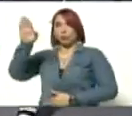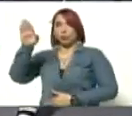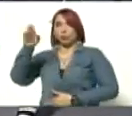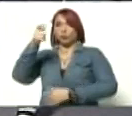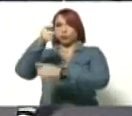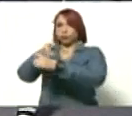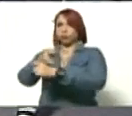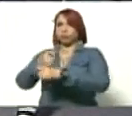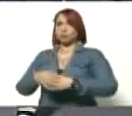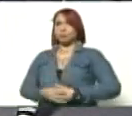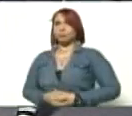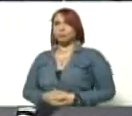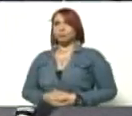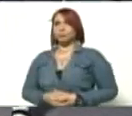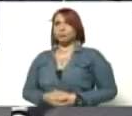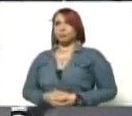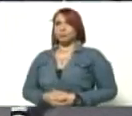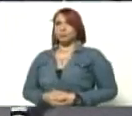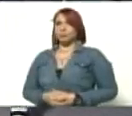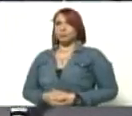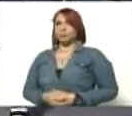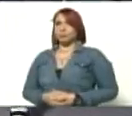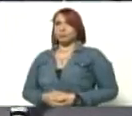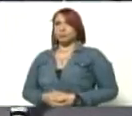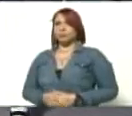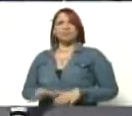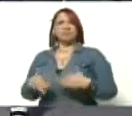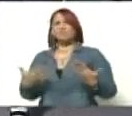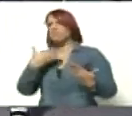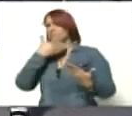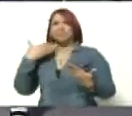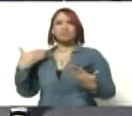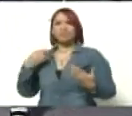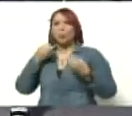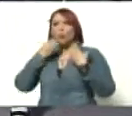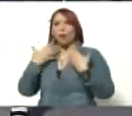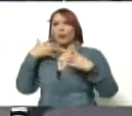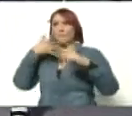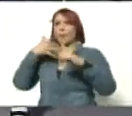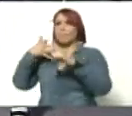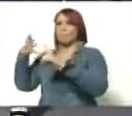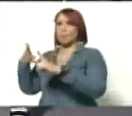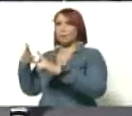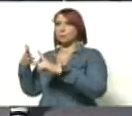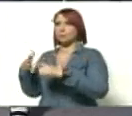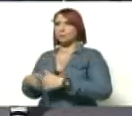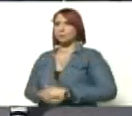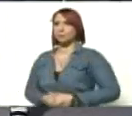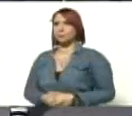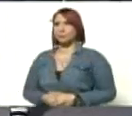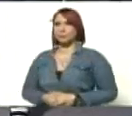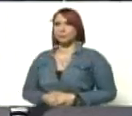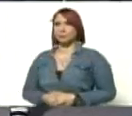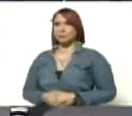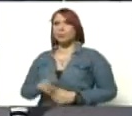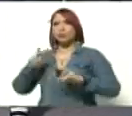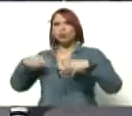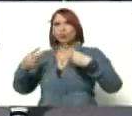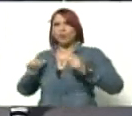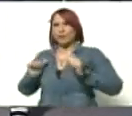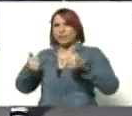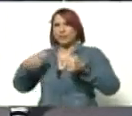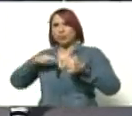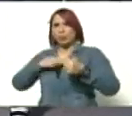de la República Bolivariana de Venezuela. ¿Qué mejor que una buena orientación para un nuevo inicio en nuestra